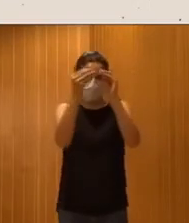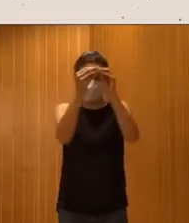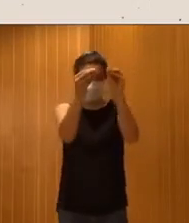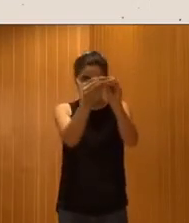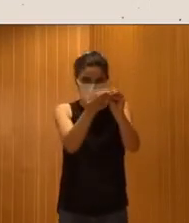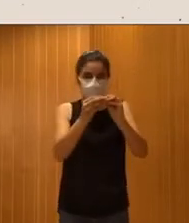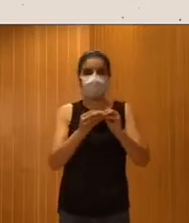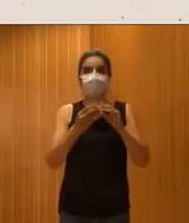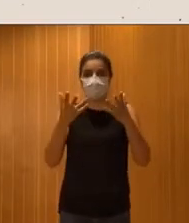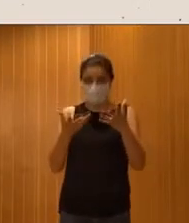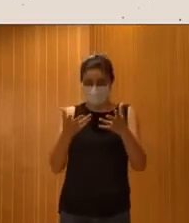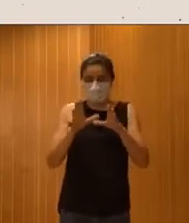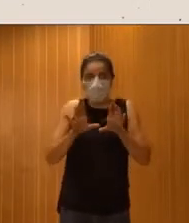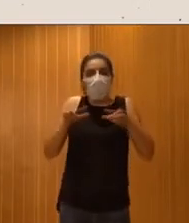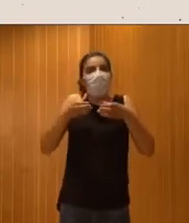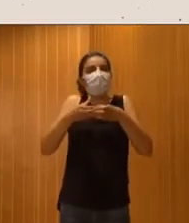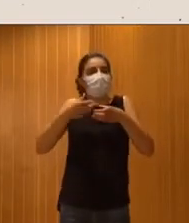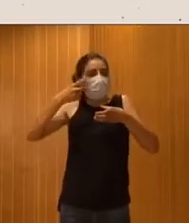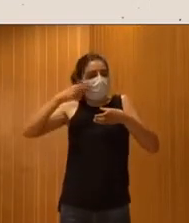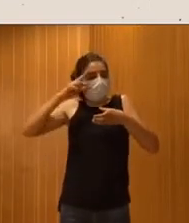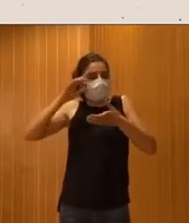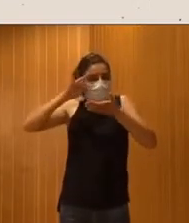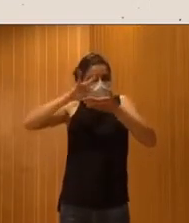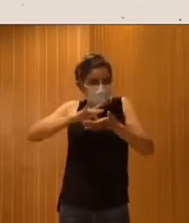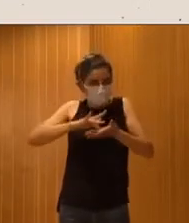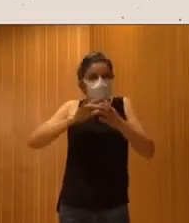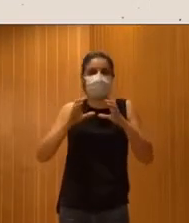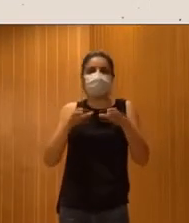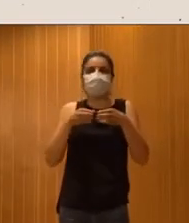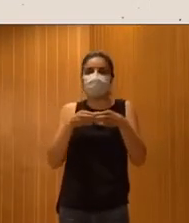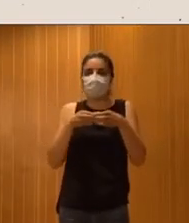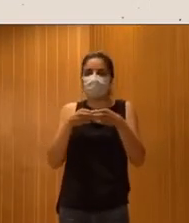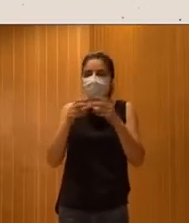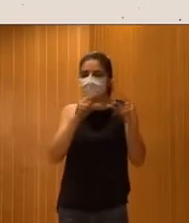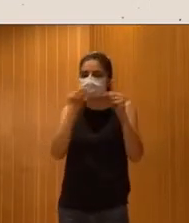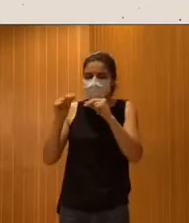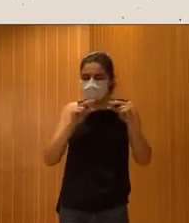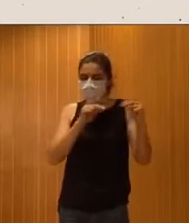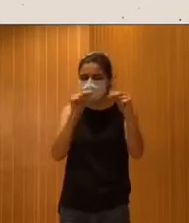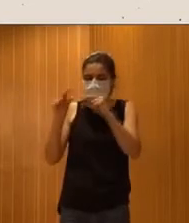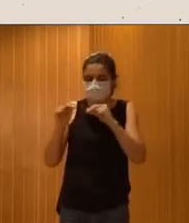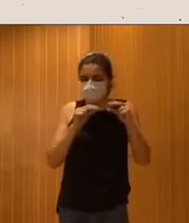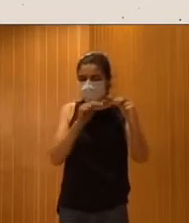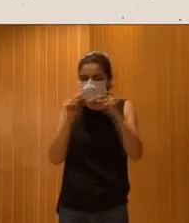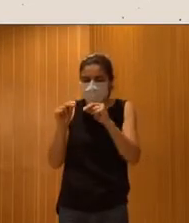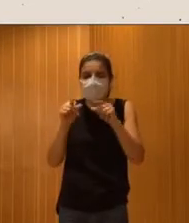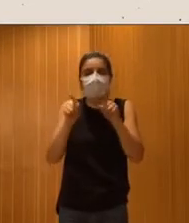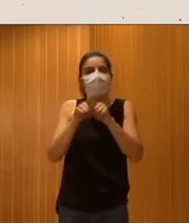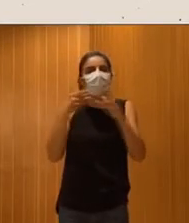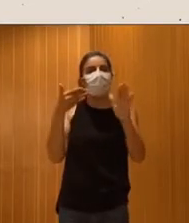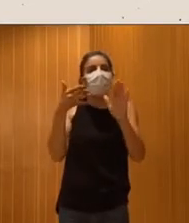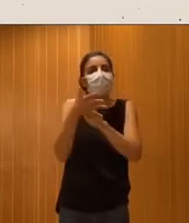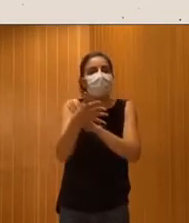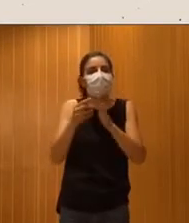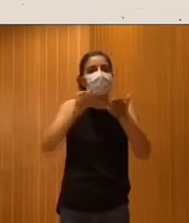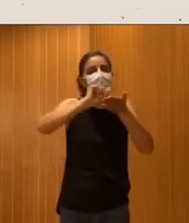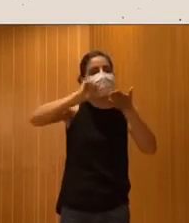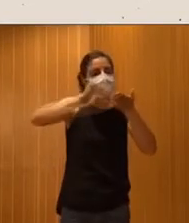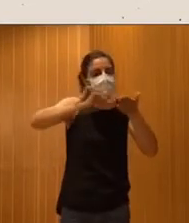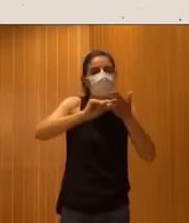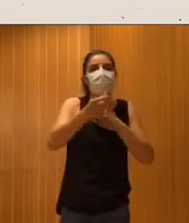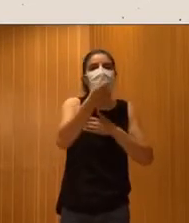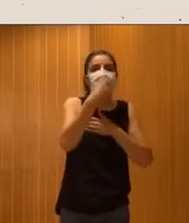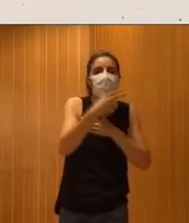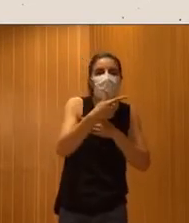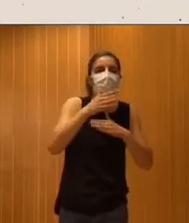un panel de expertos y definimos la sujeción química como cualquier prescripción de psicofármaco para síntoma